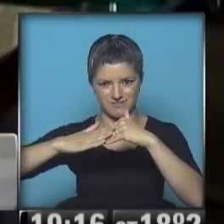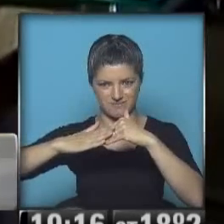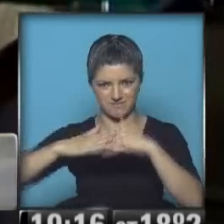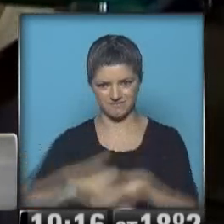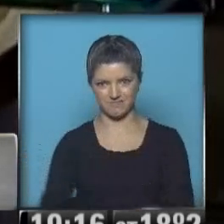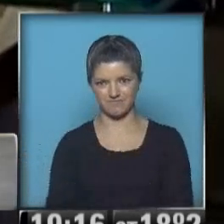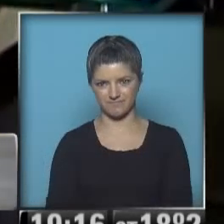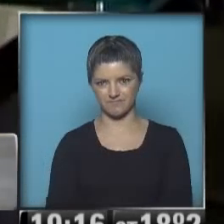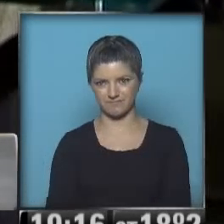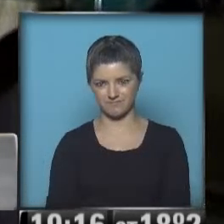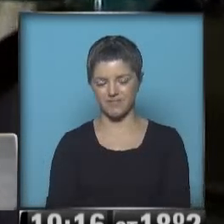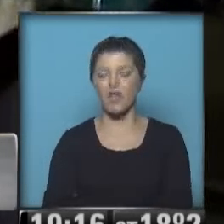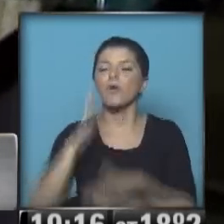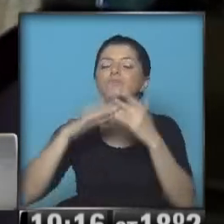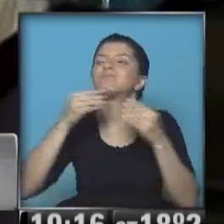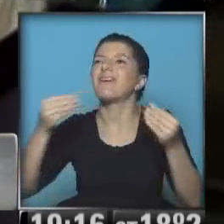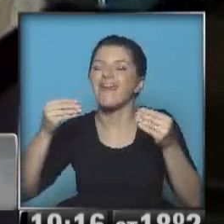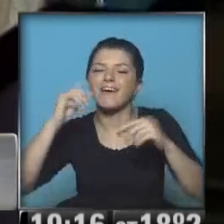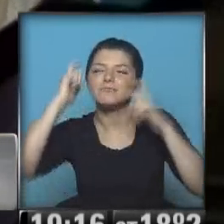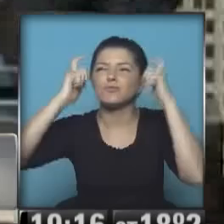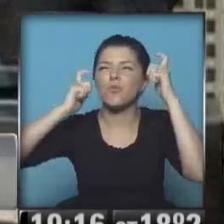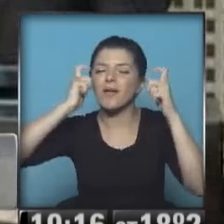realidades, sueños.